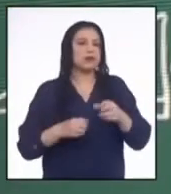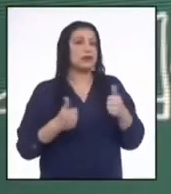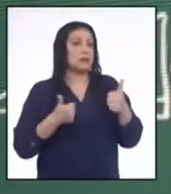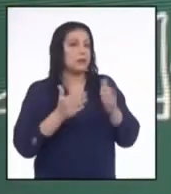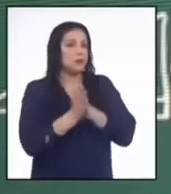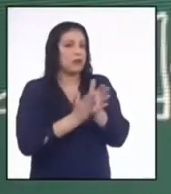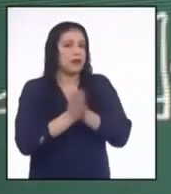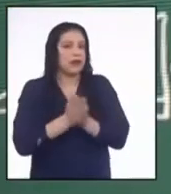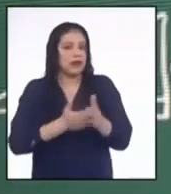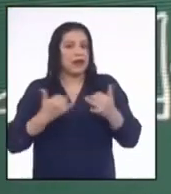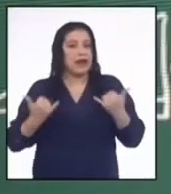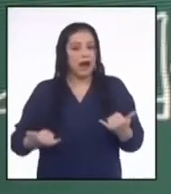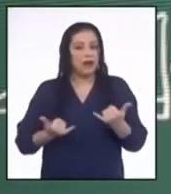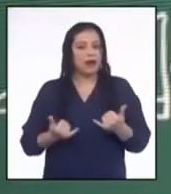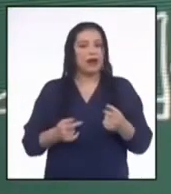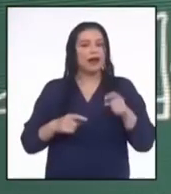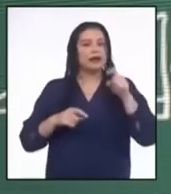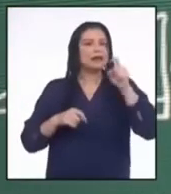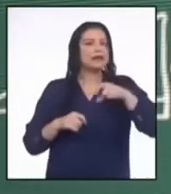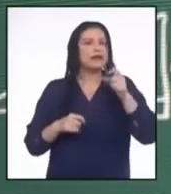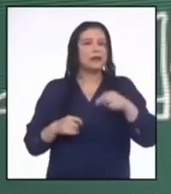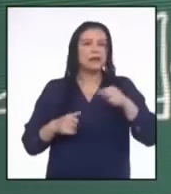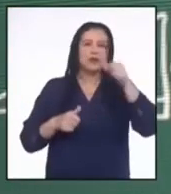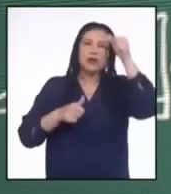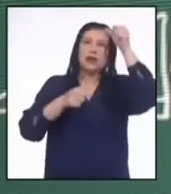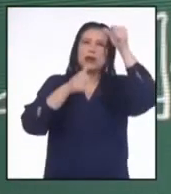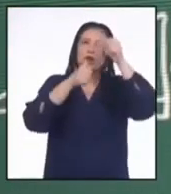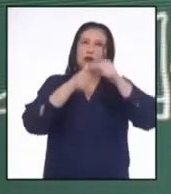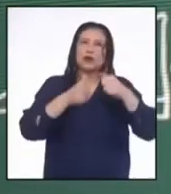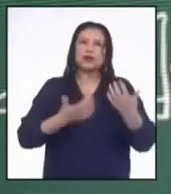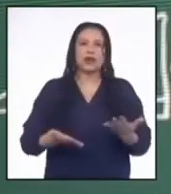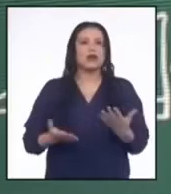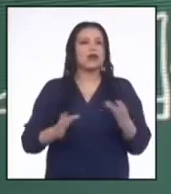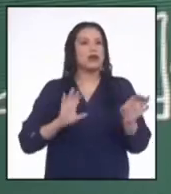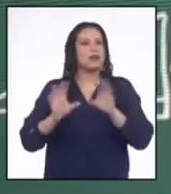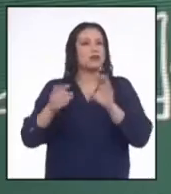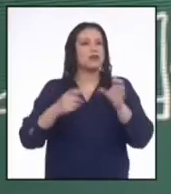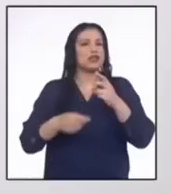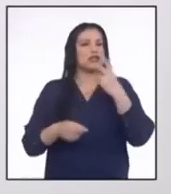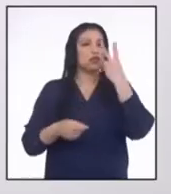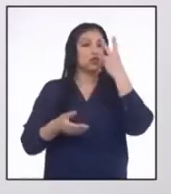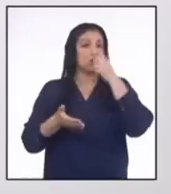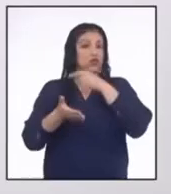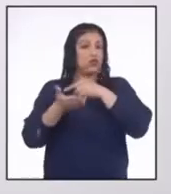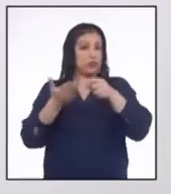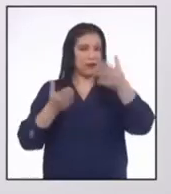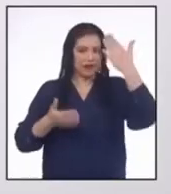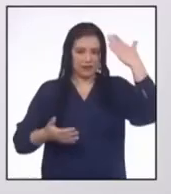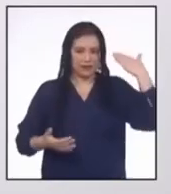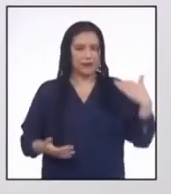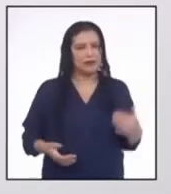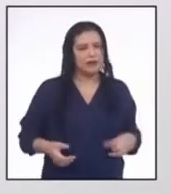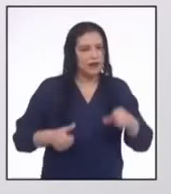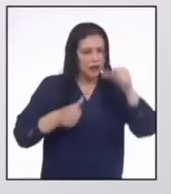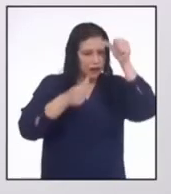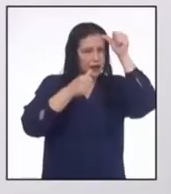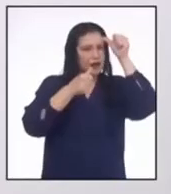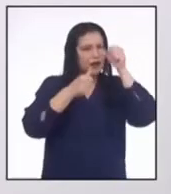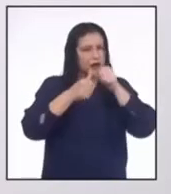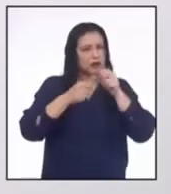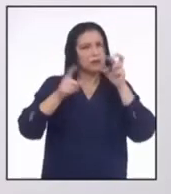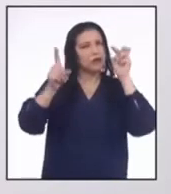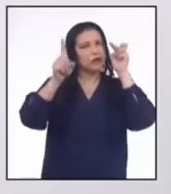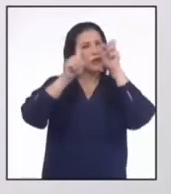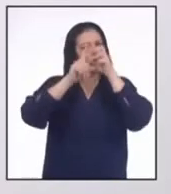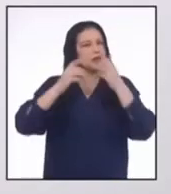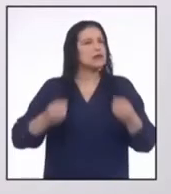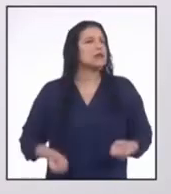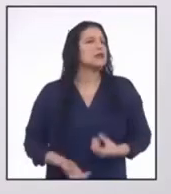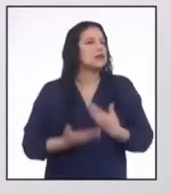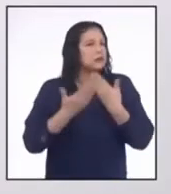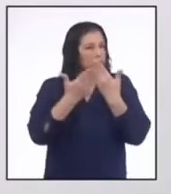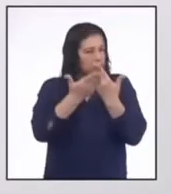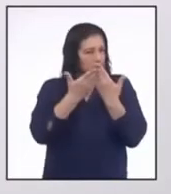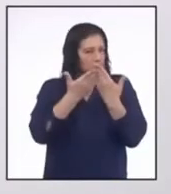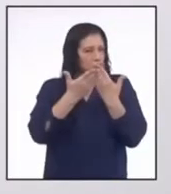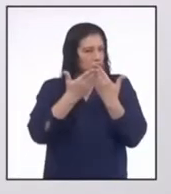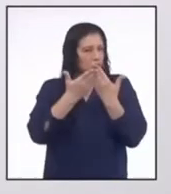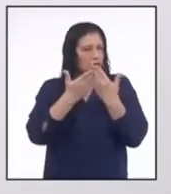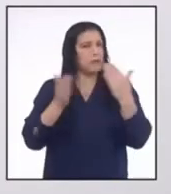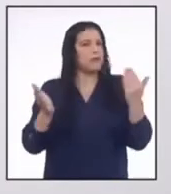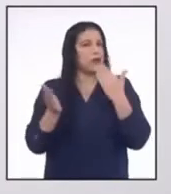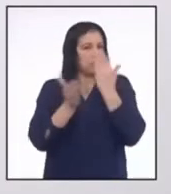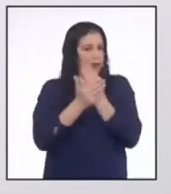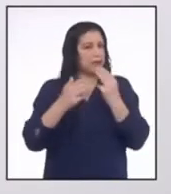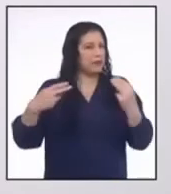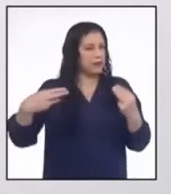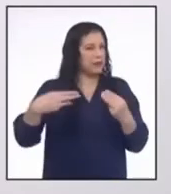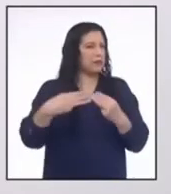el momento de hacer un recuento de lo que hemos desarrollado estas 2 últimas semanas. Recordemos que el reto que se propuso en la situación